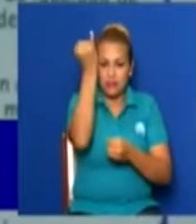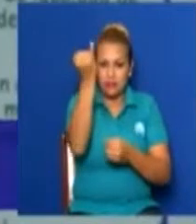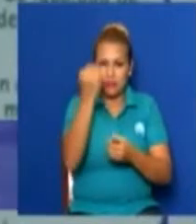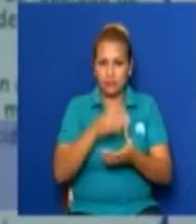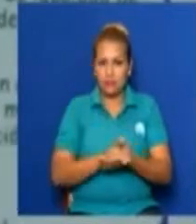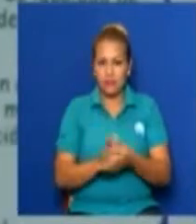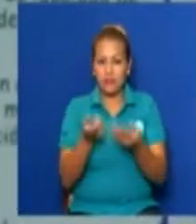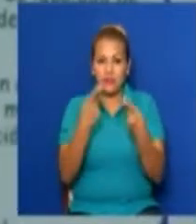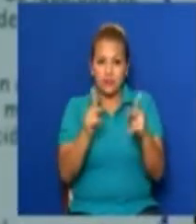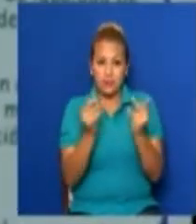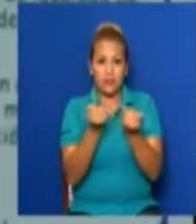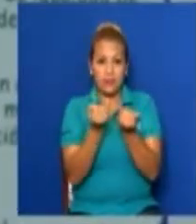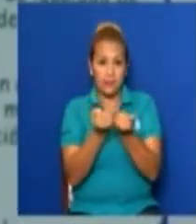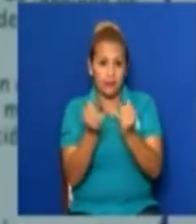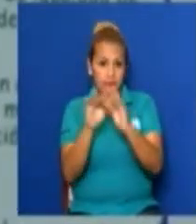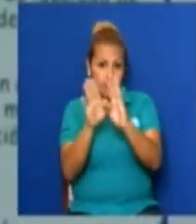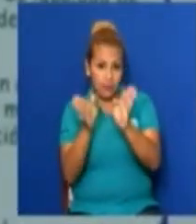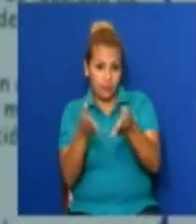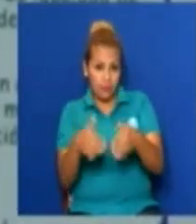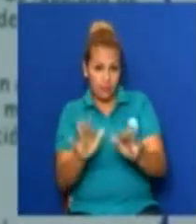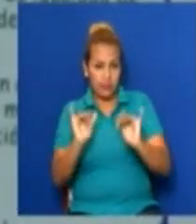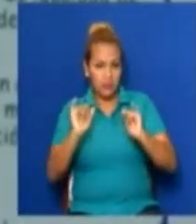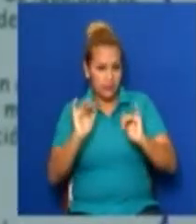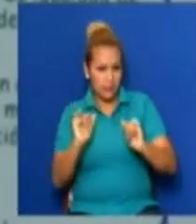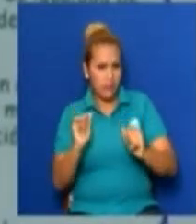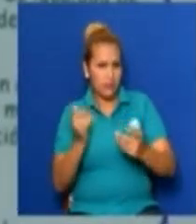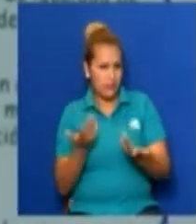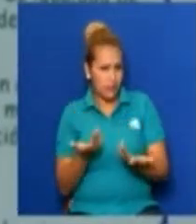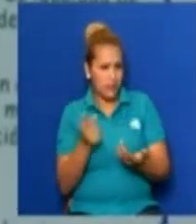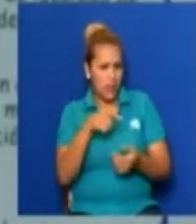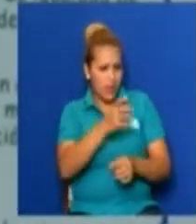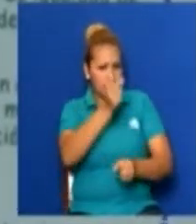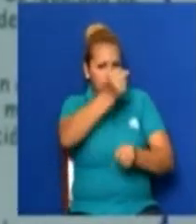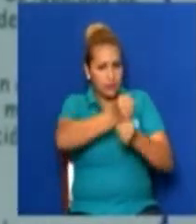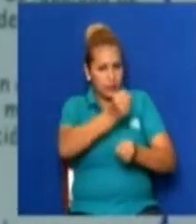Pero también la mujer ha llegado al trabajo